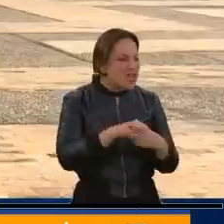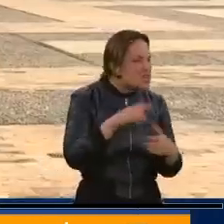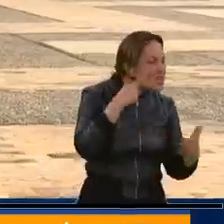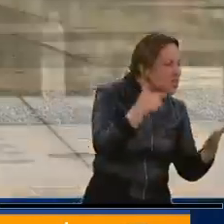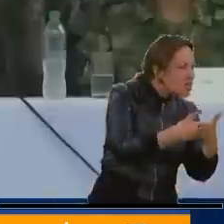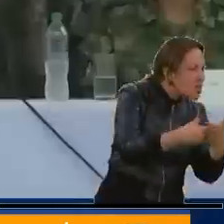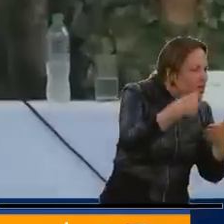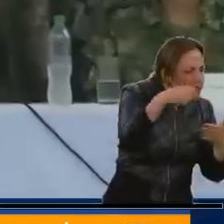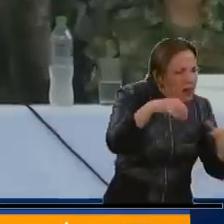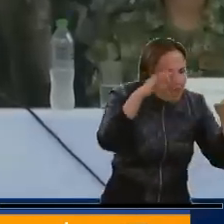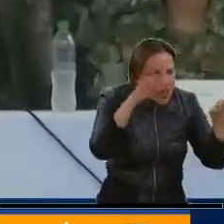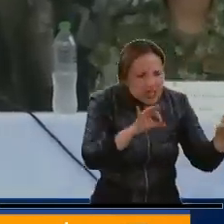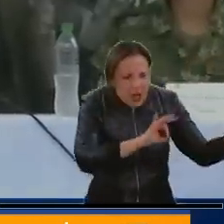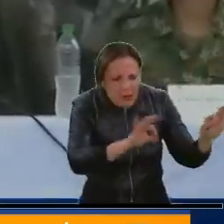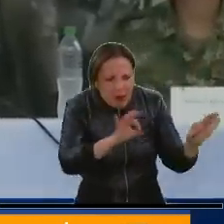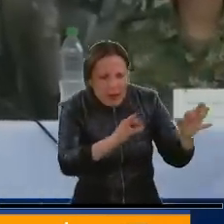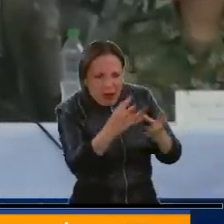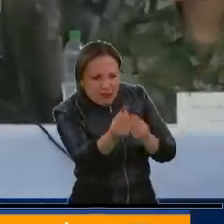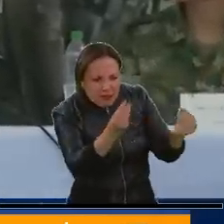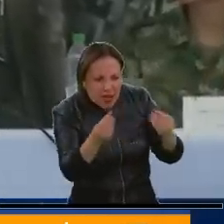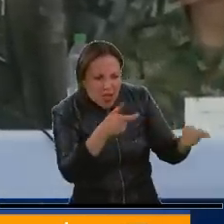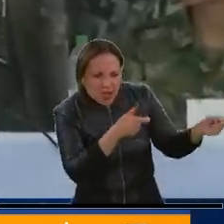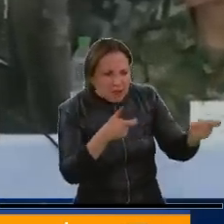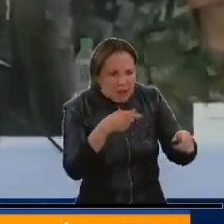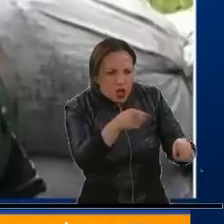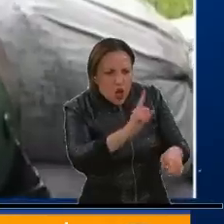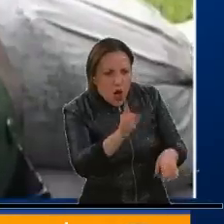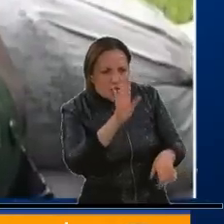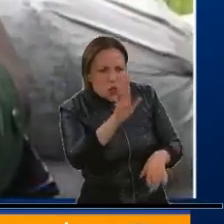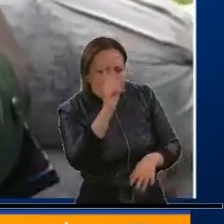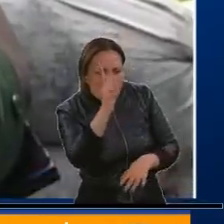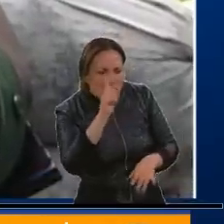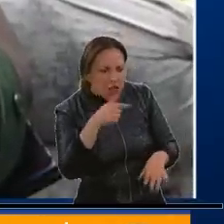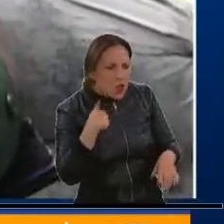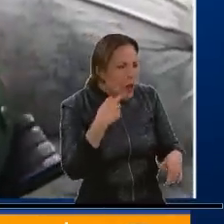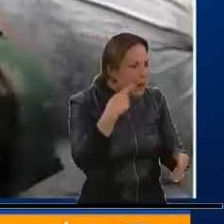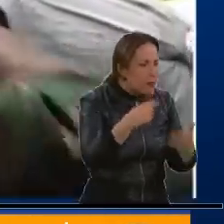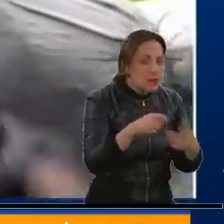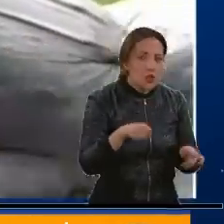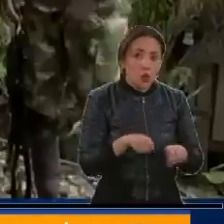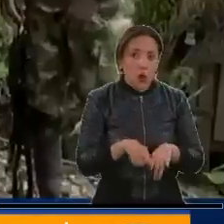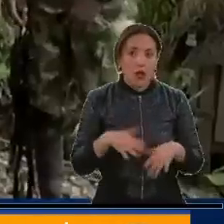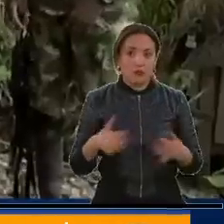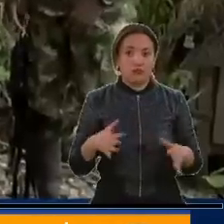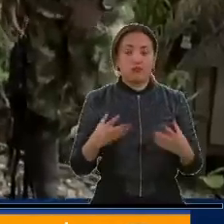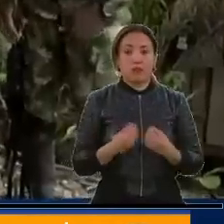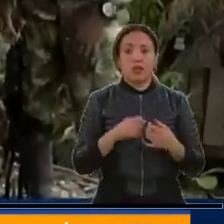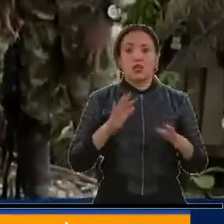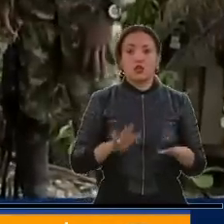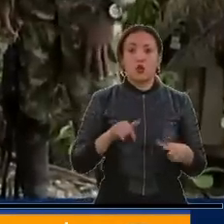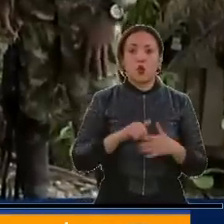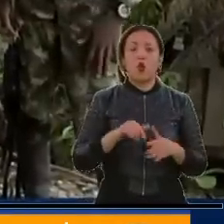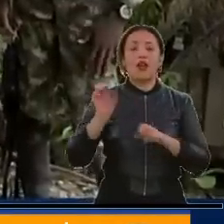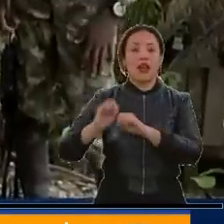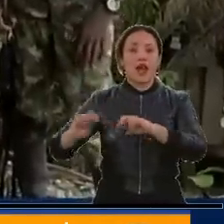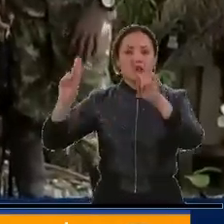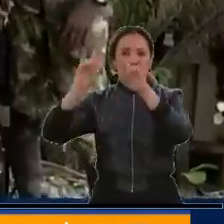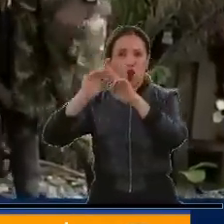cese en el que están organizaciones que no tienen carácter político. Eso fue una audacia también de Naciones Unidas